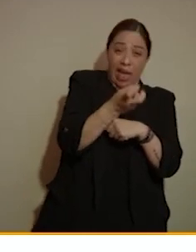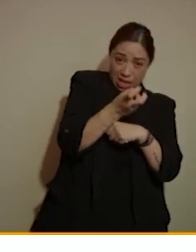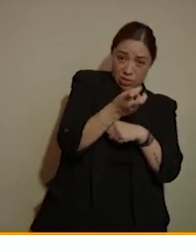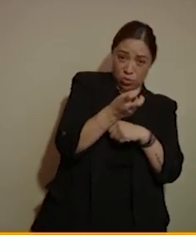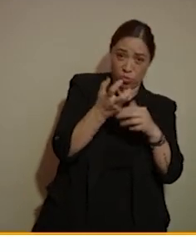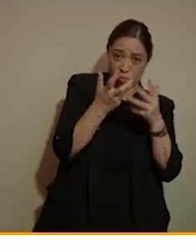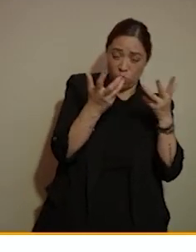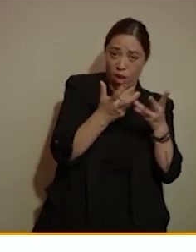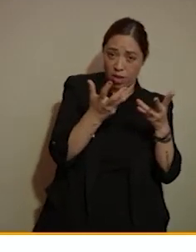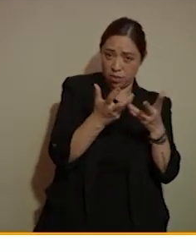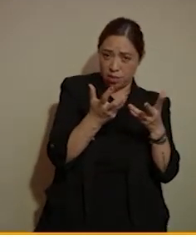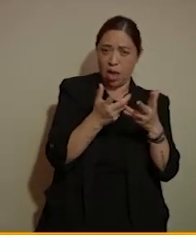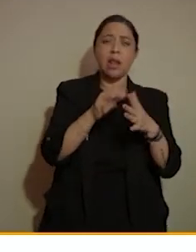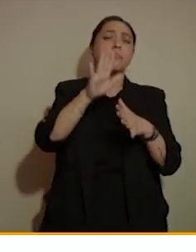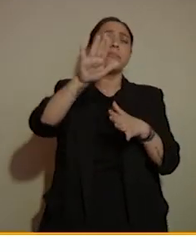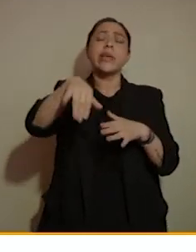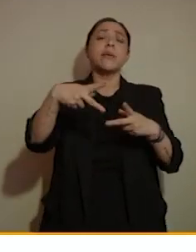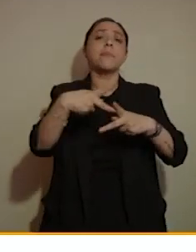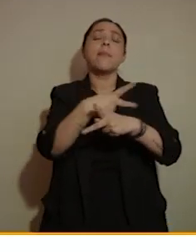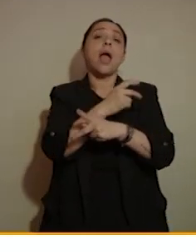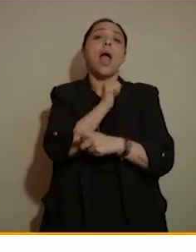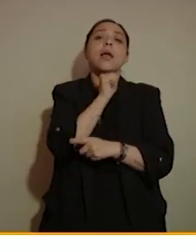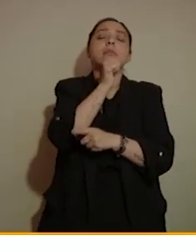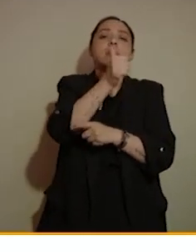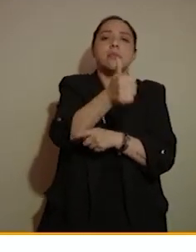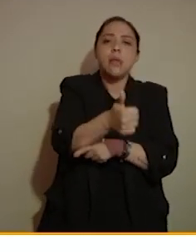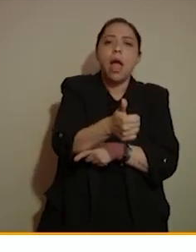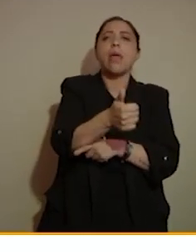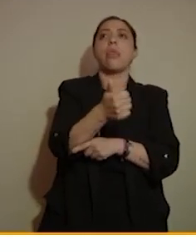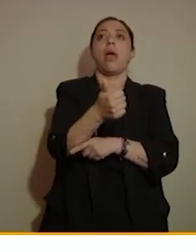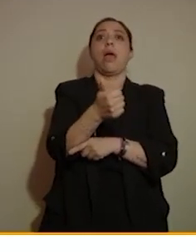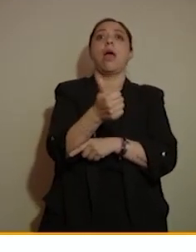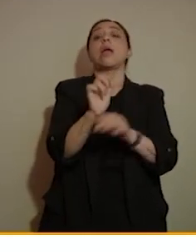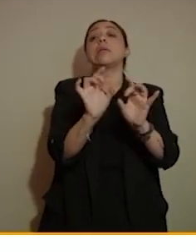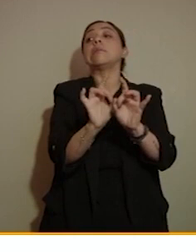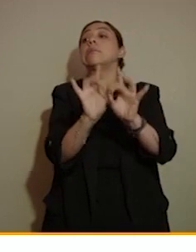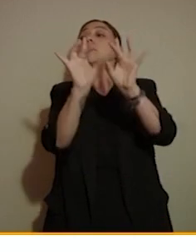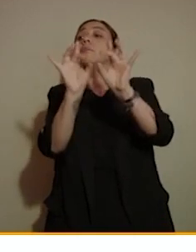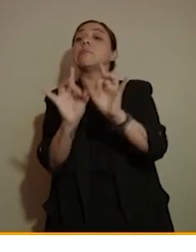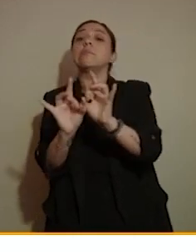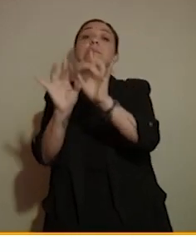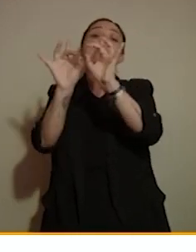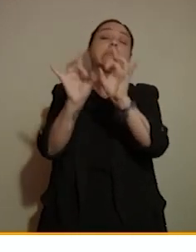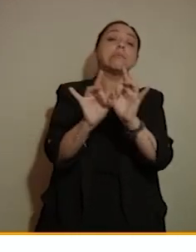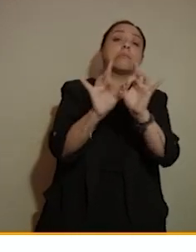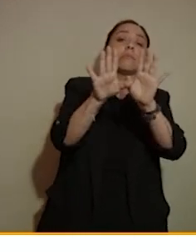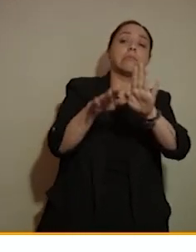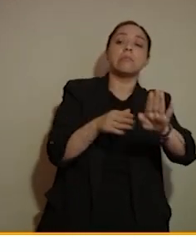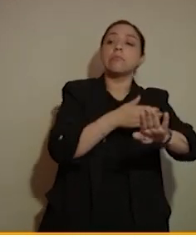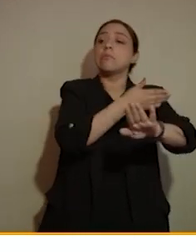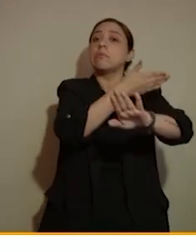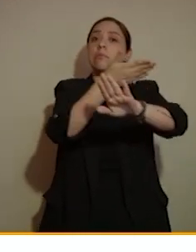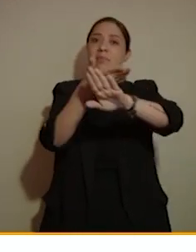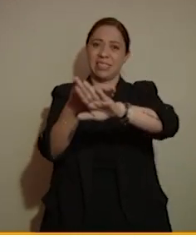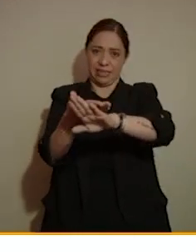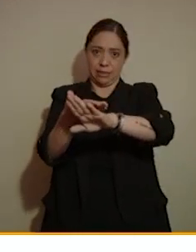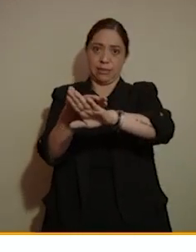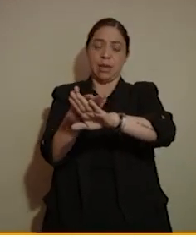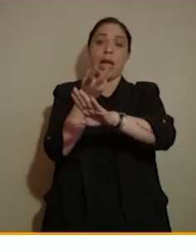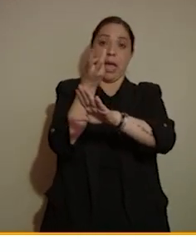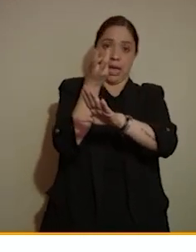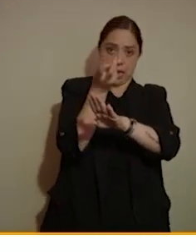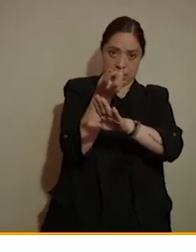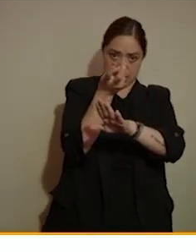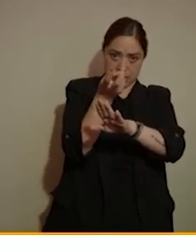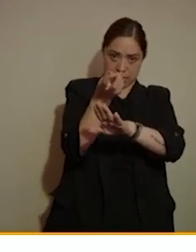o asumir que no pasa nada, aunque eventualmente se incurra en violaciones en la materia, o que eso